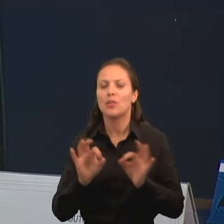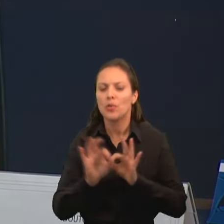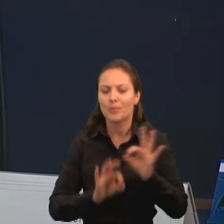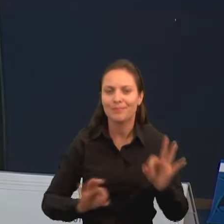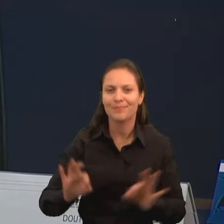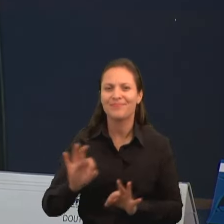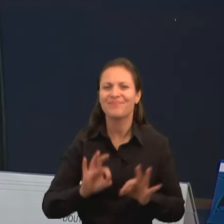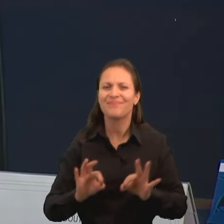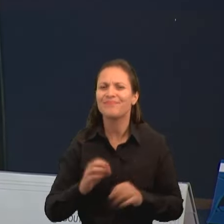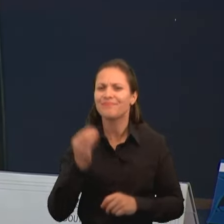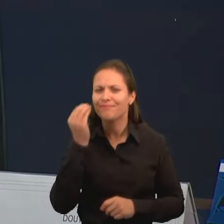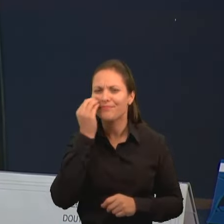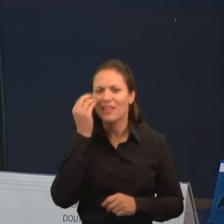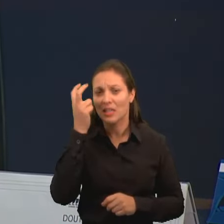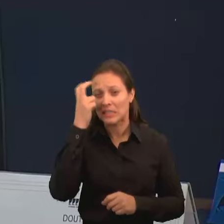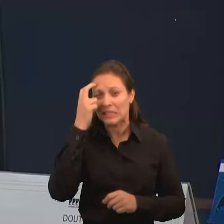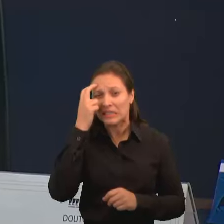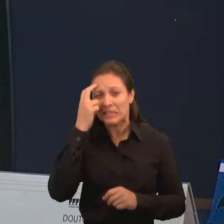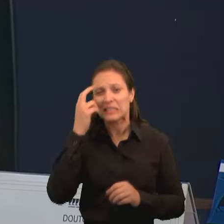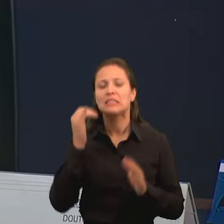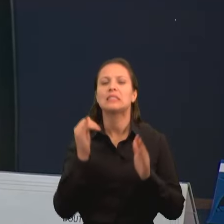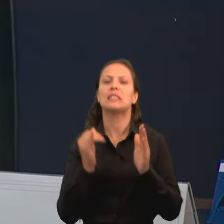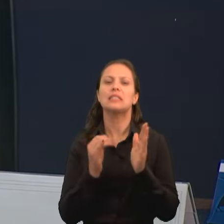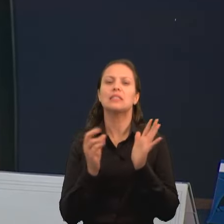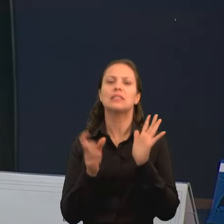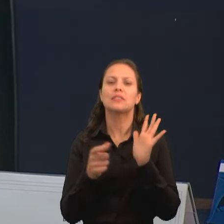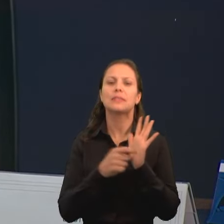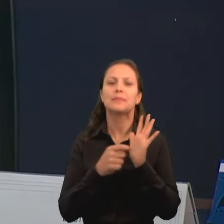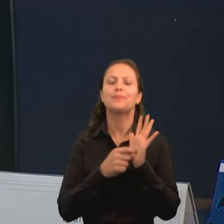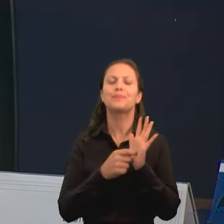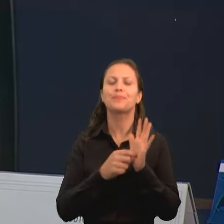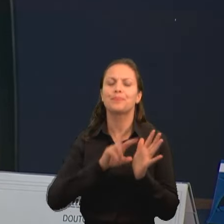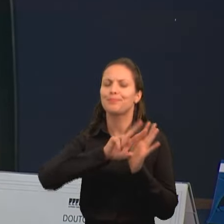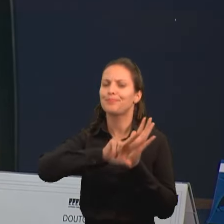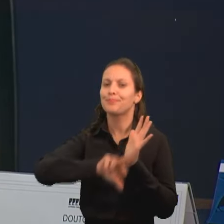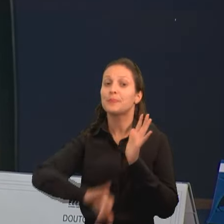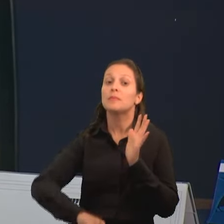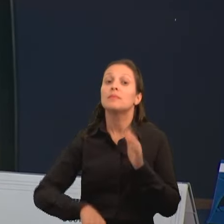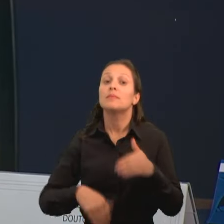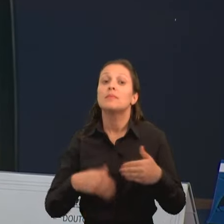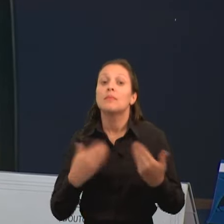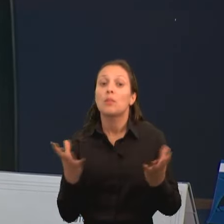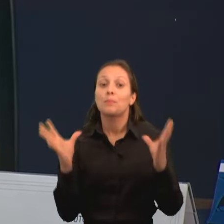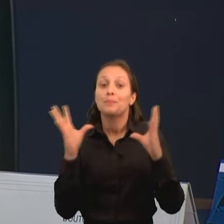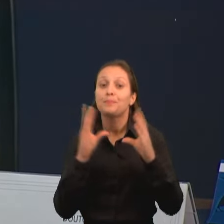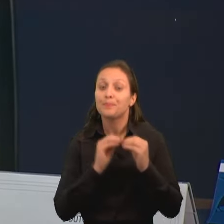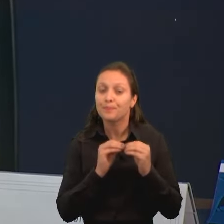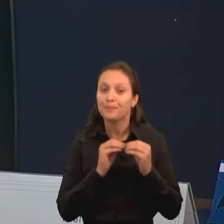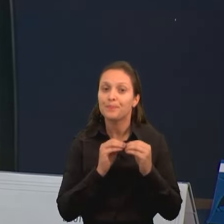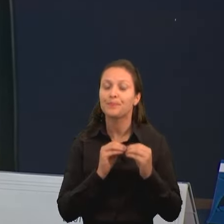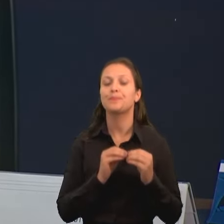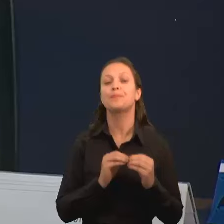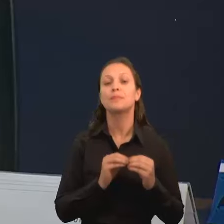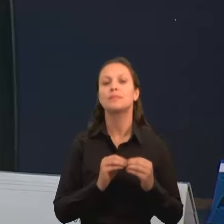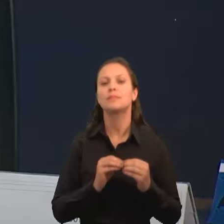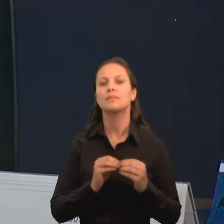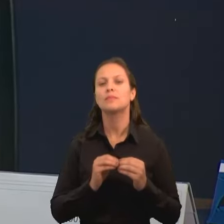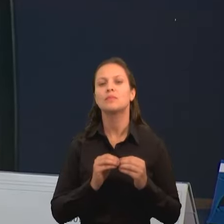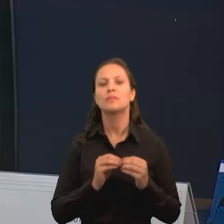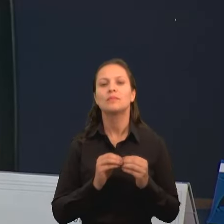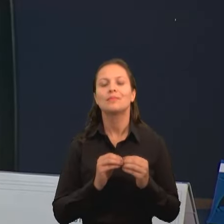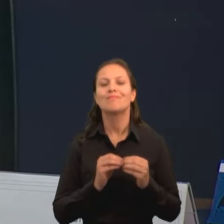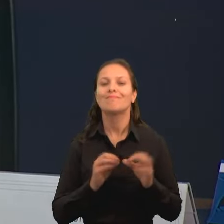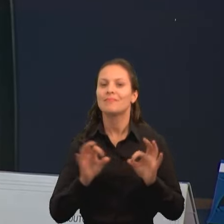y alta regulación. Estamos, si la inteligencia artificial, estamos lejos, en el neuroderecho más